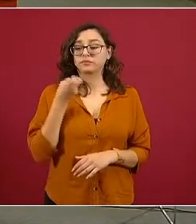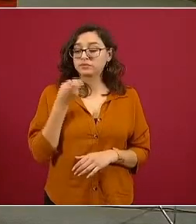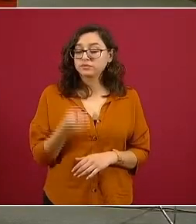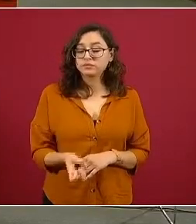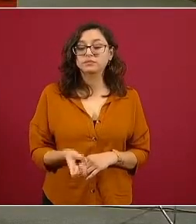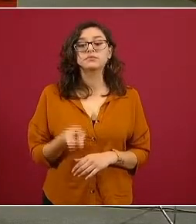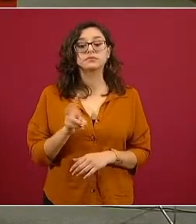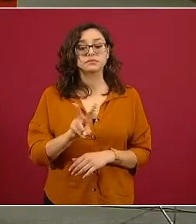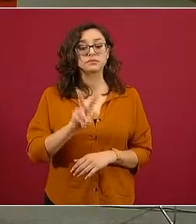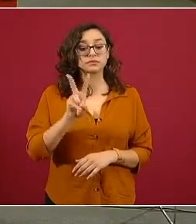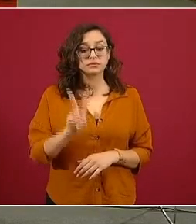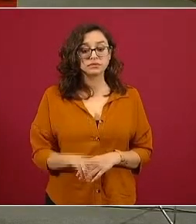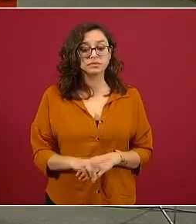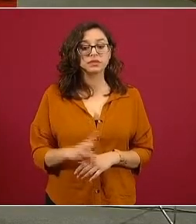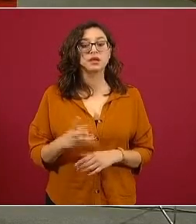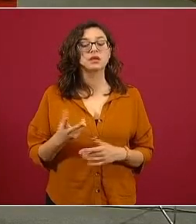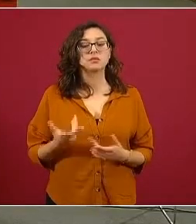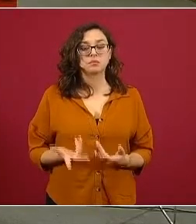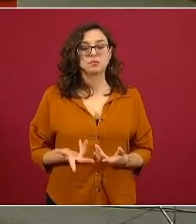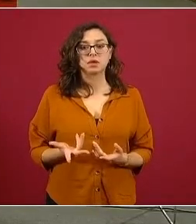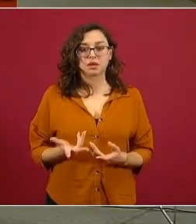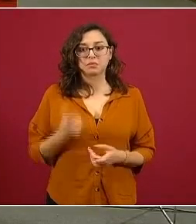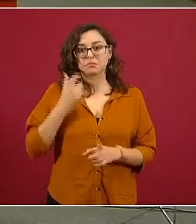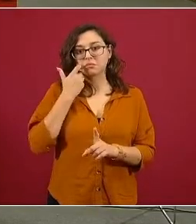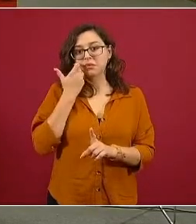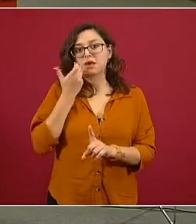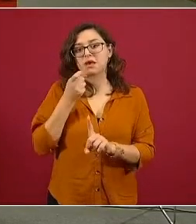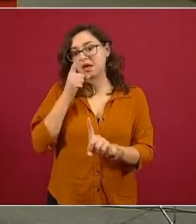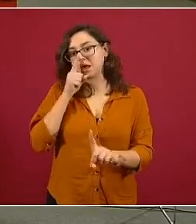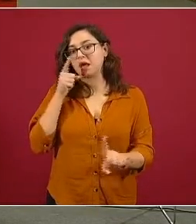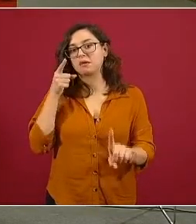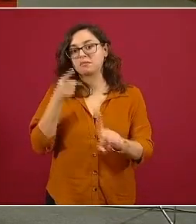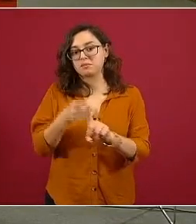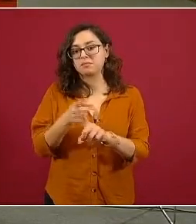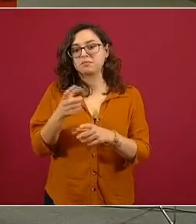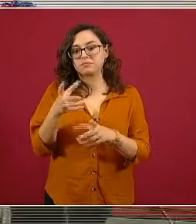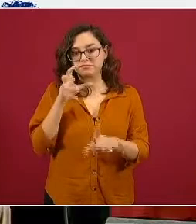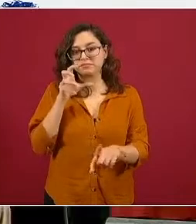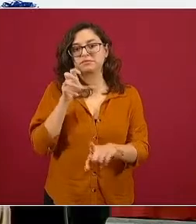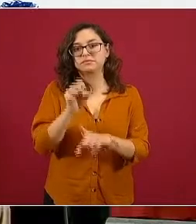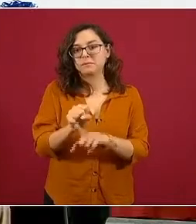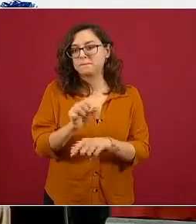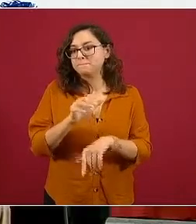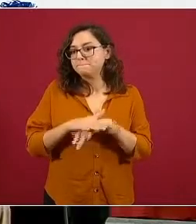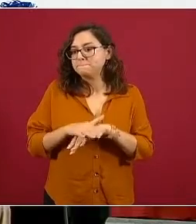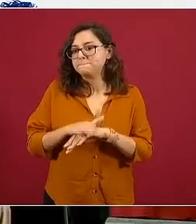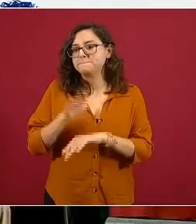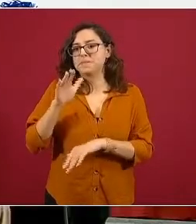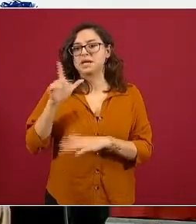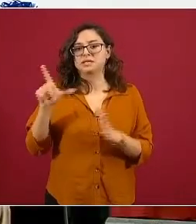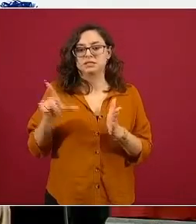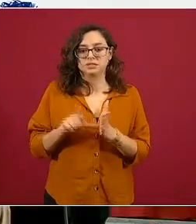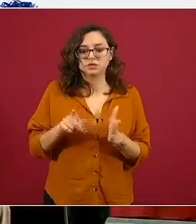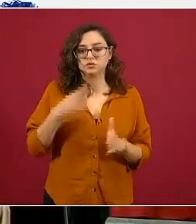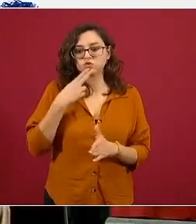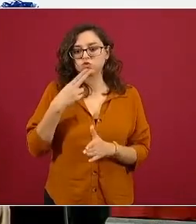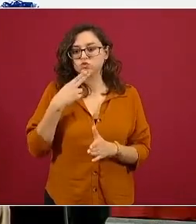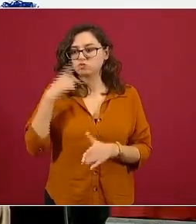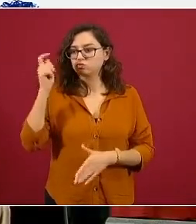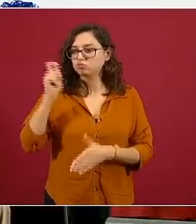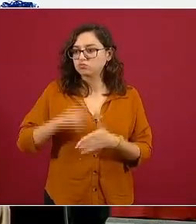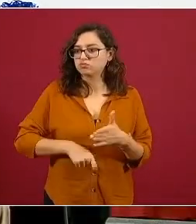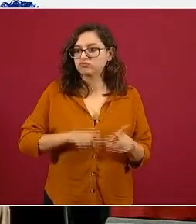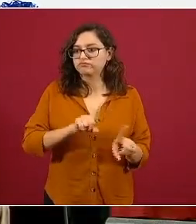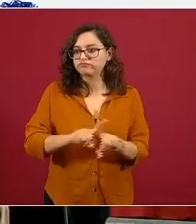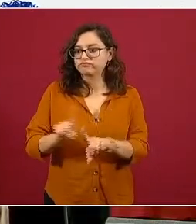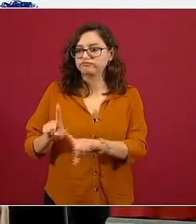de los efectos que se buscaba con la promoción del Buen Fin, el uso de medios electrónicos